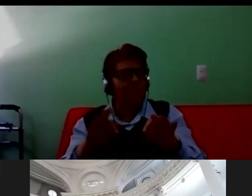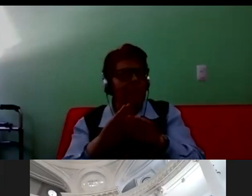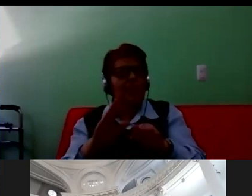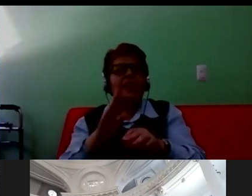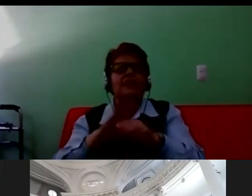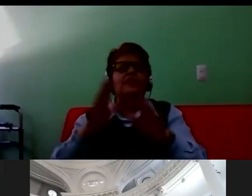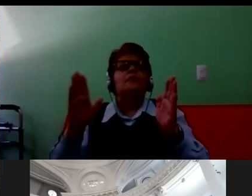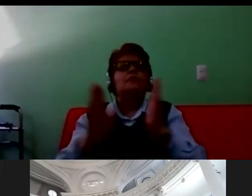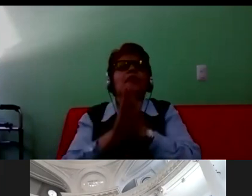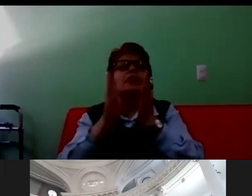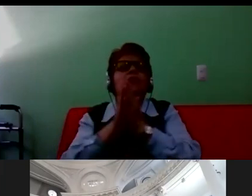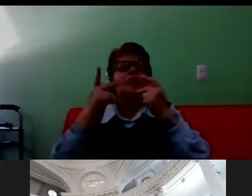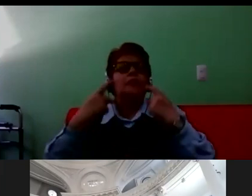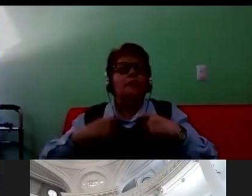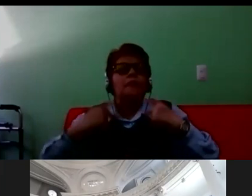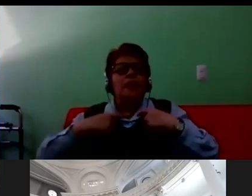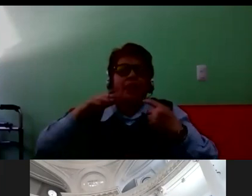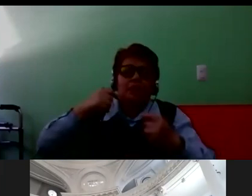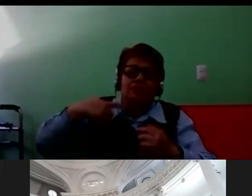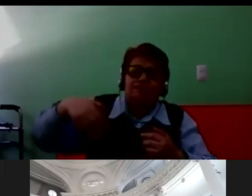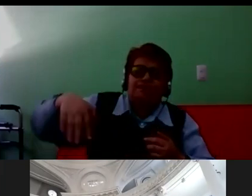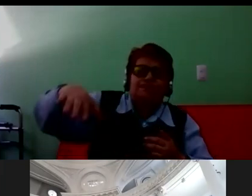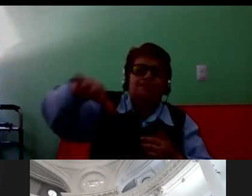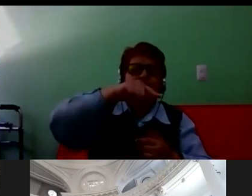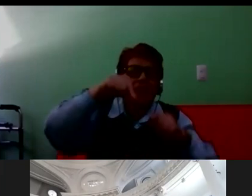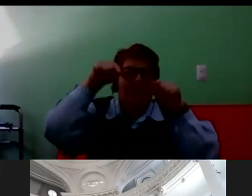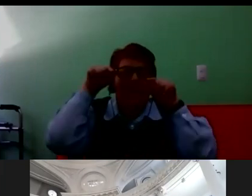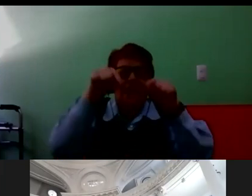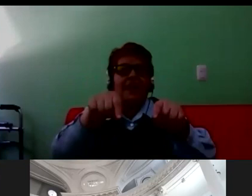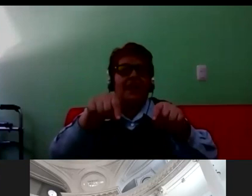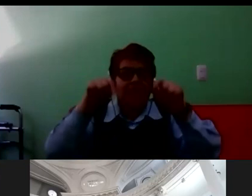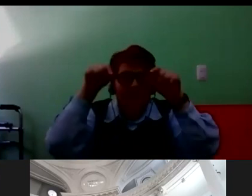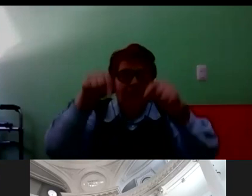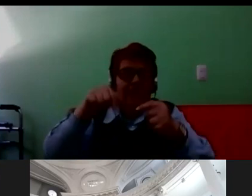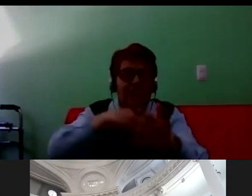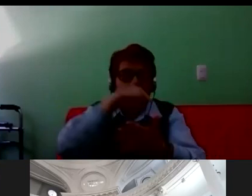participación ciudadana, que ya estaba ahí.